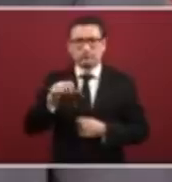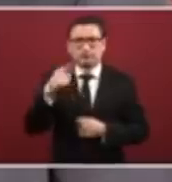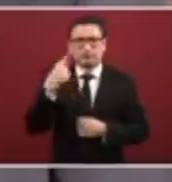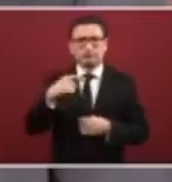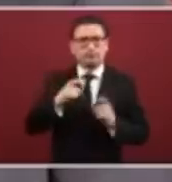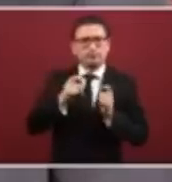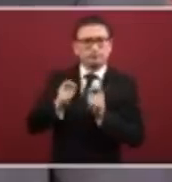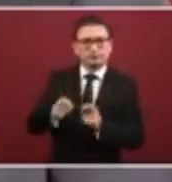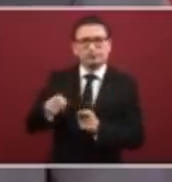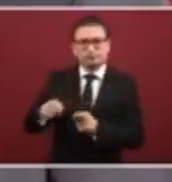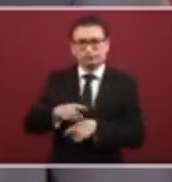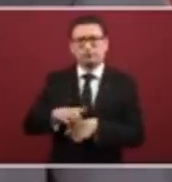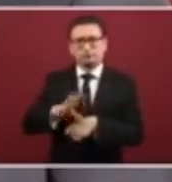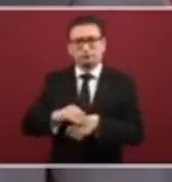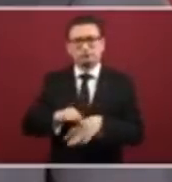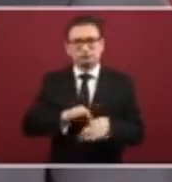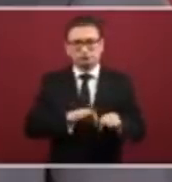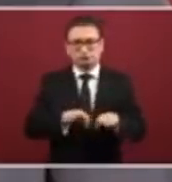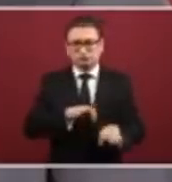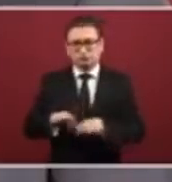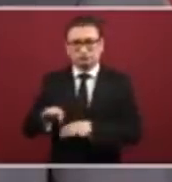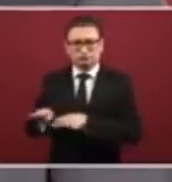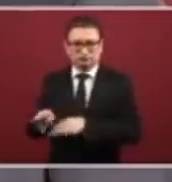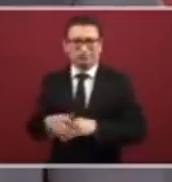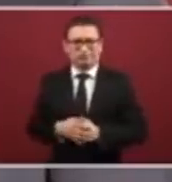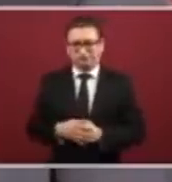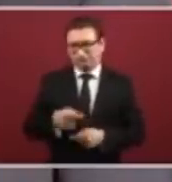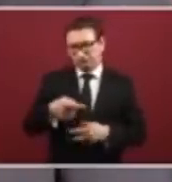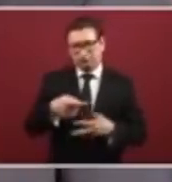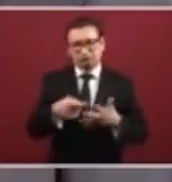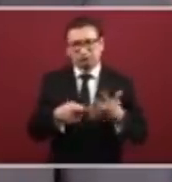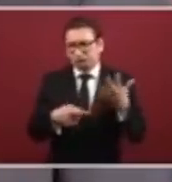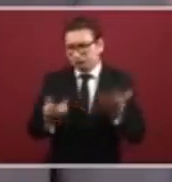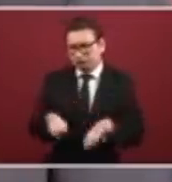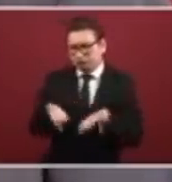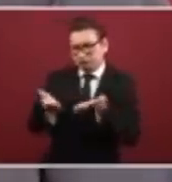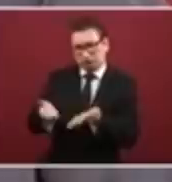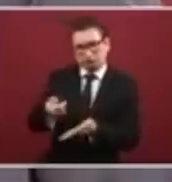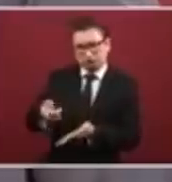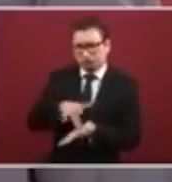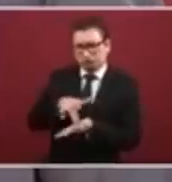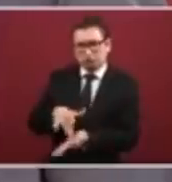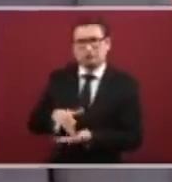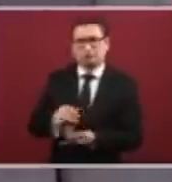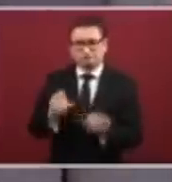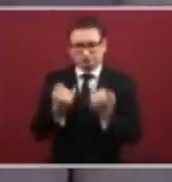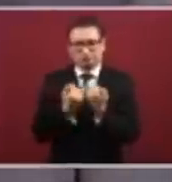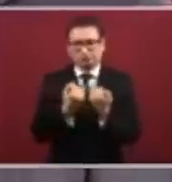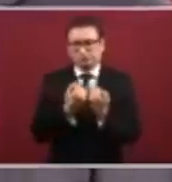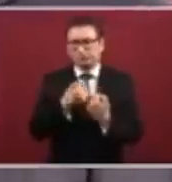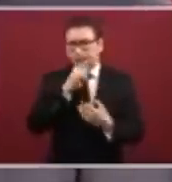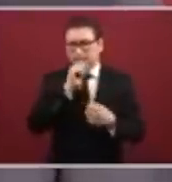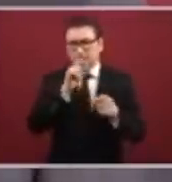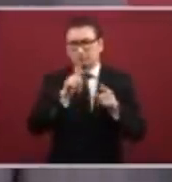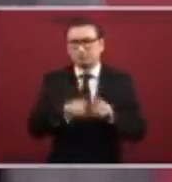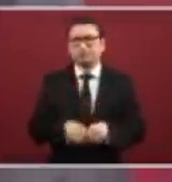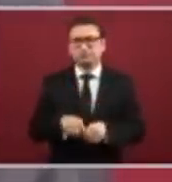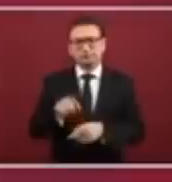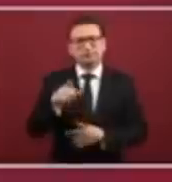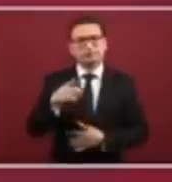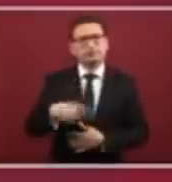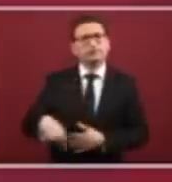que se les den opciones, se les den alternativas y también al mismo tiempo que